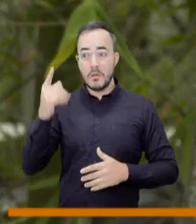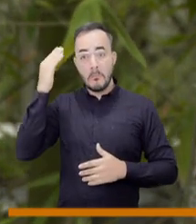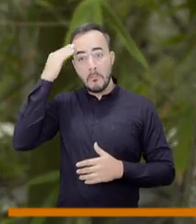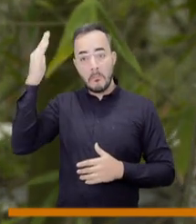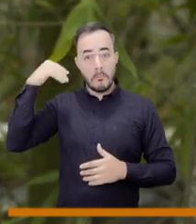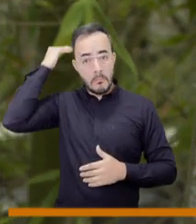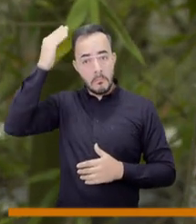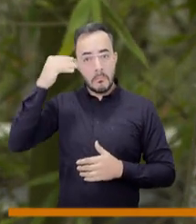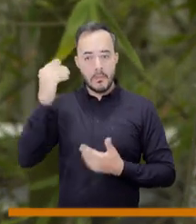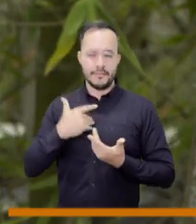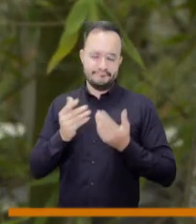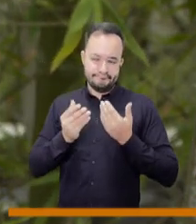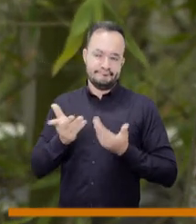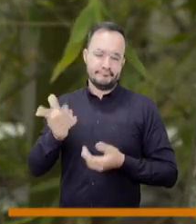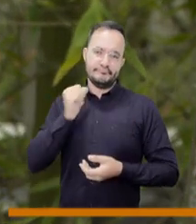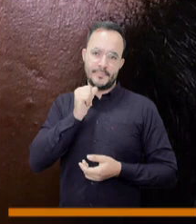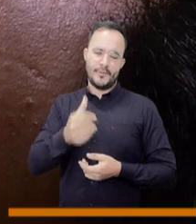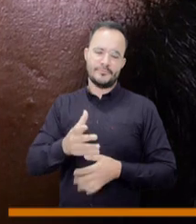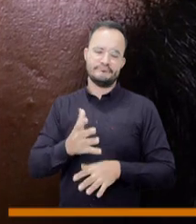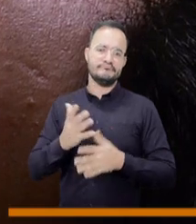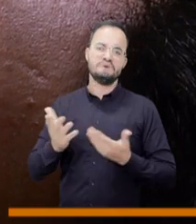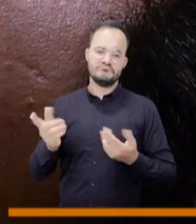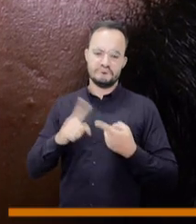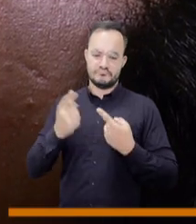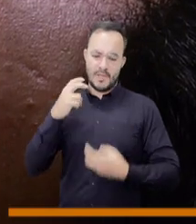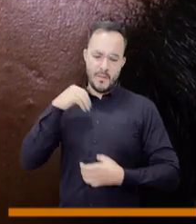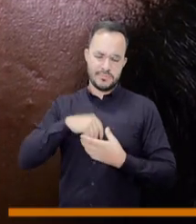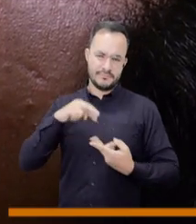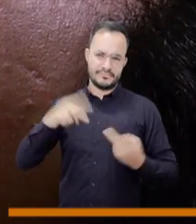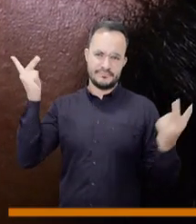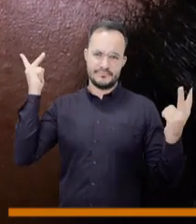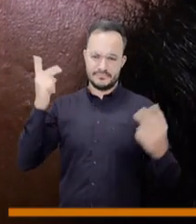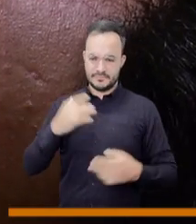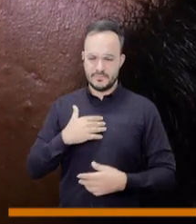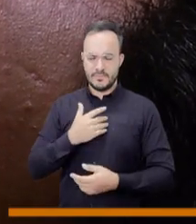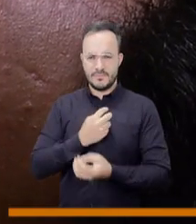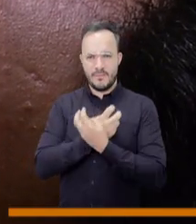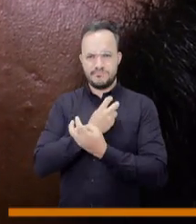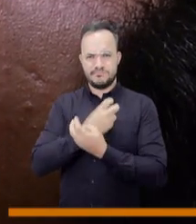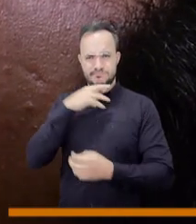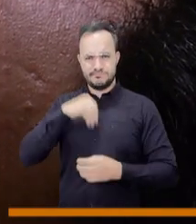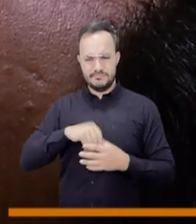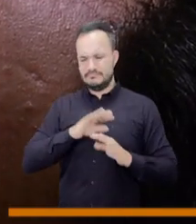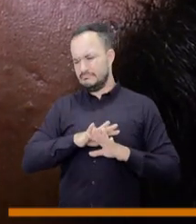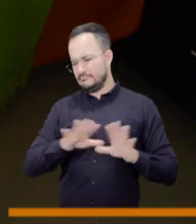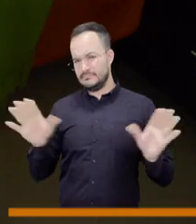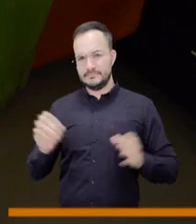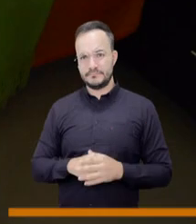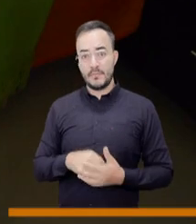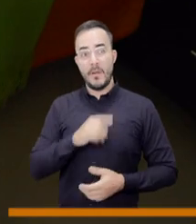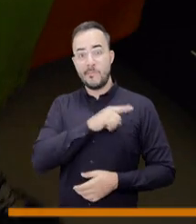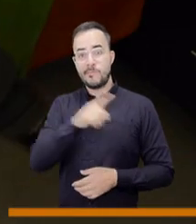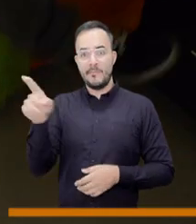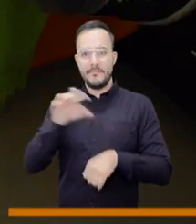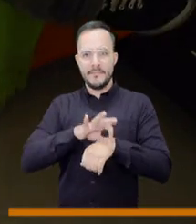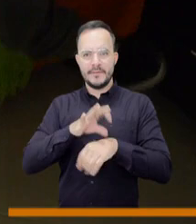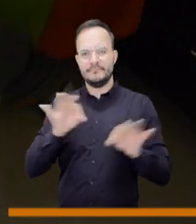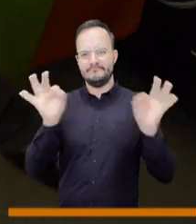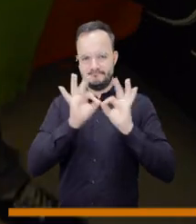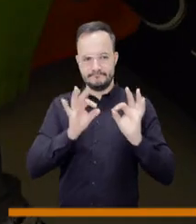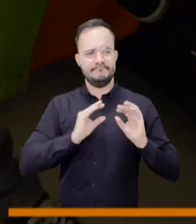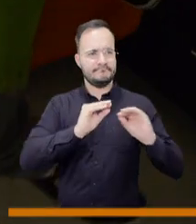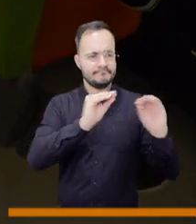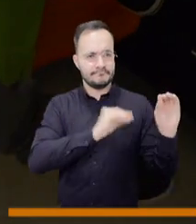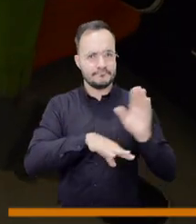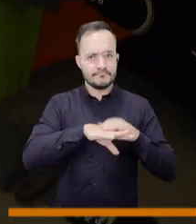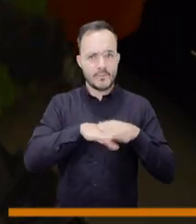un tema de intoxicación, informar a los médicos para que atiendan en